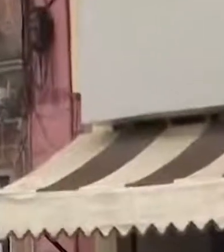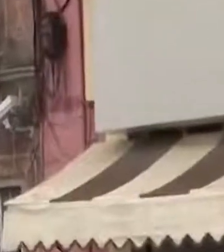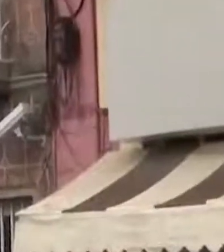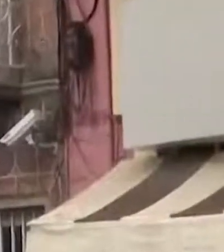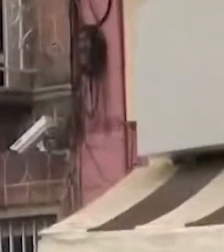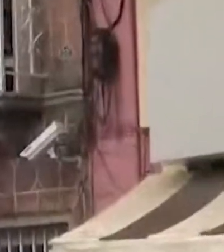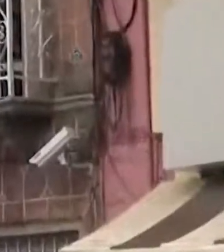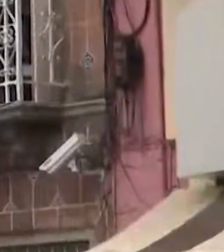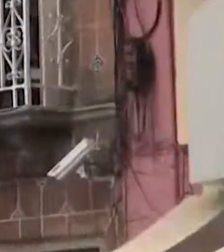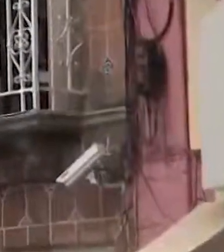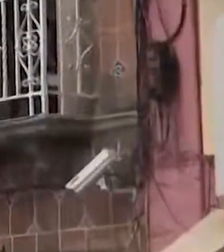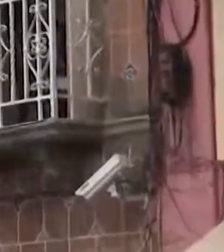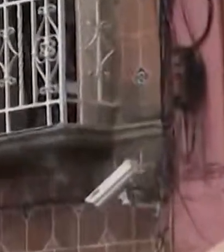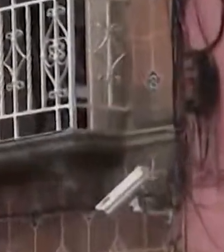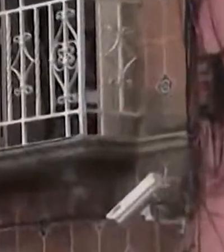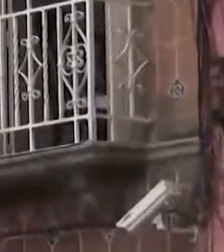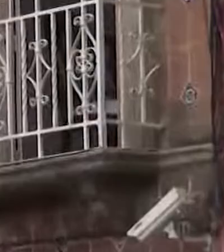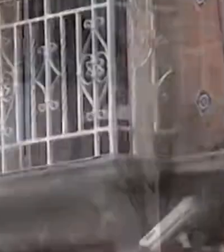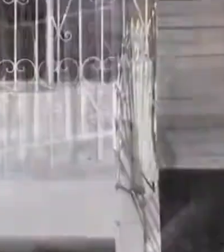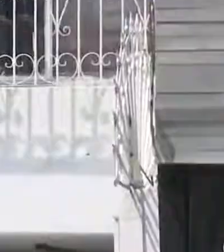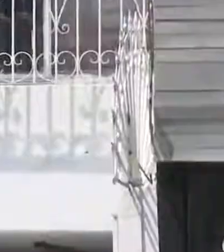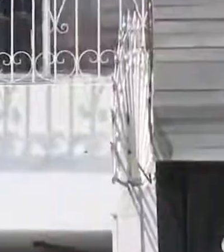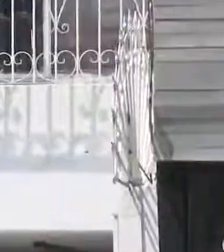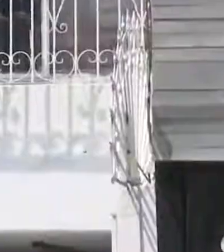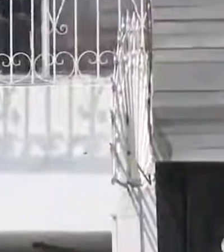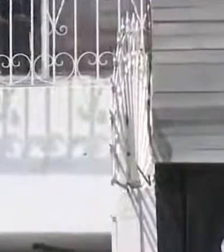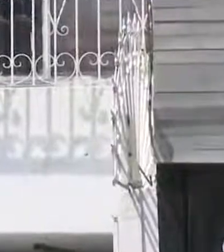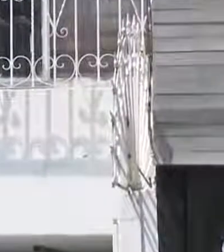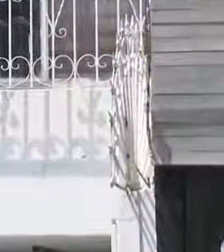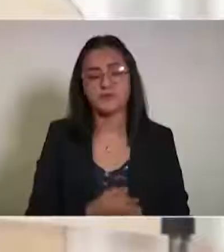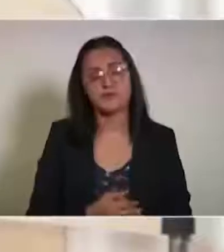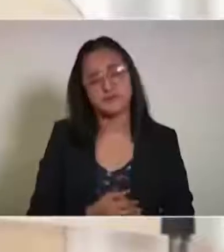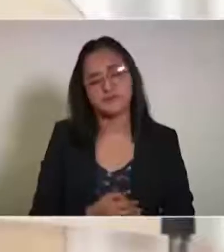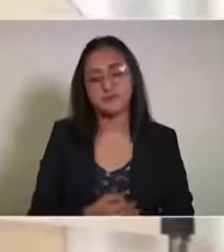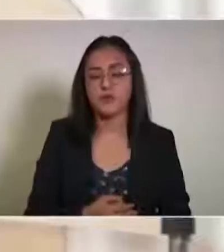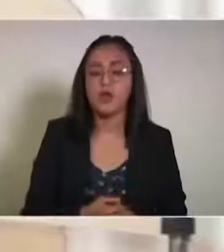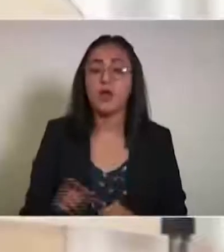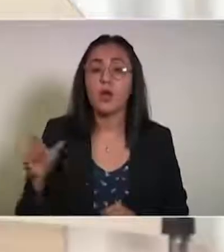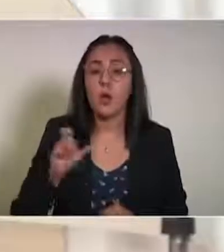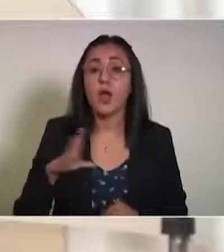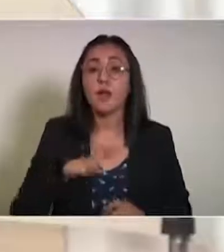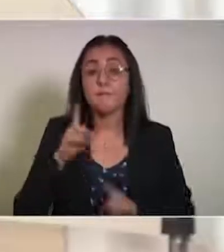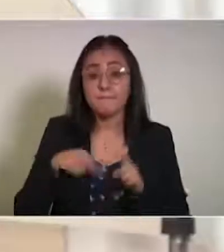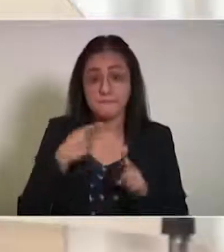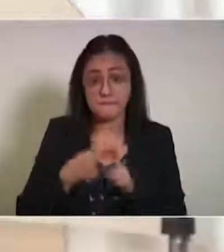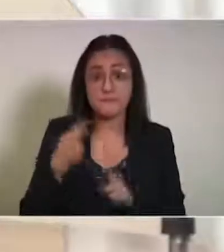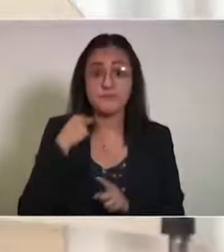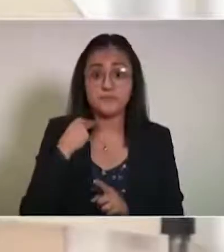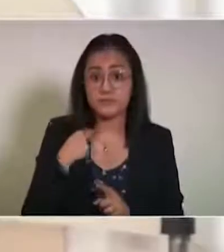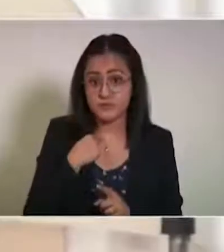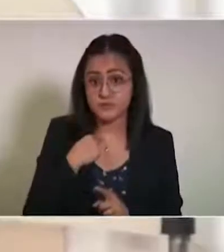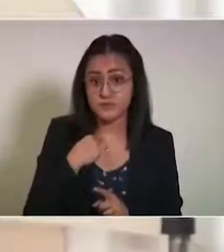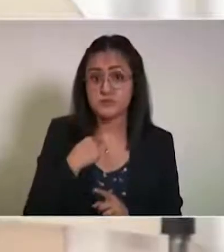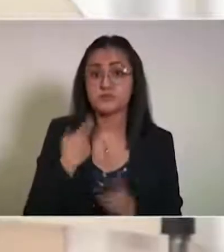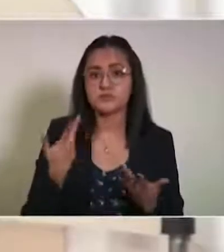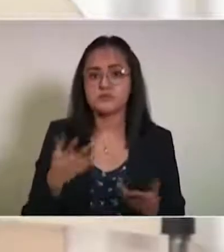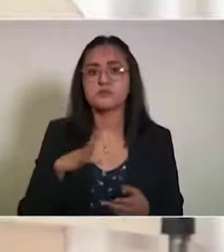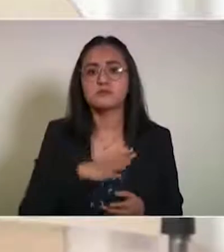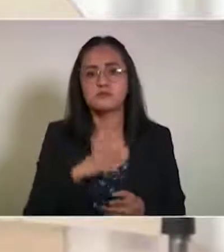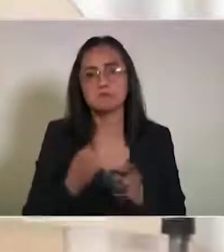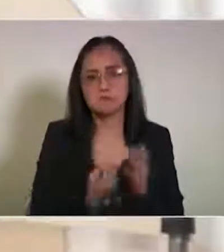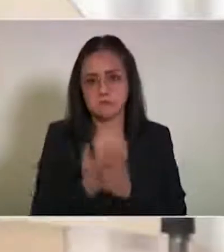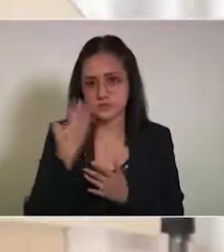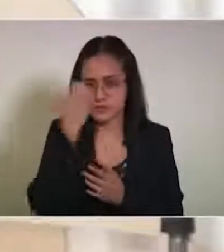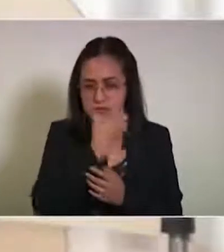responsabilidad la aprobación que diputadas y diputados hicieron a esta ley. Cuando haya más notarías habrá un